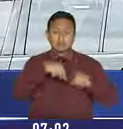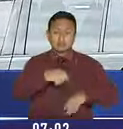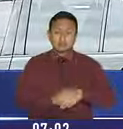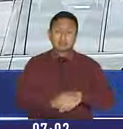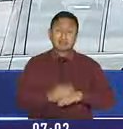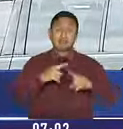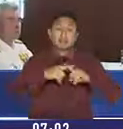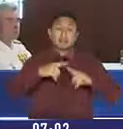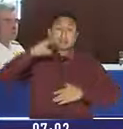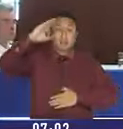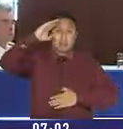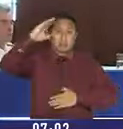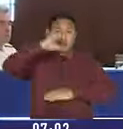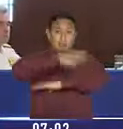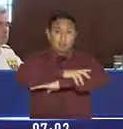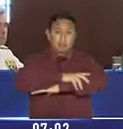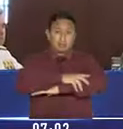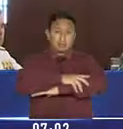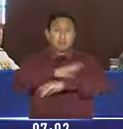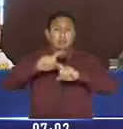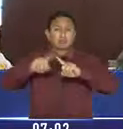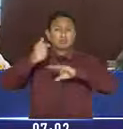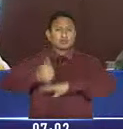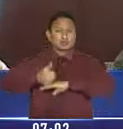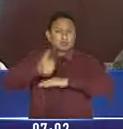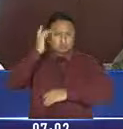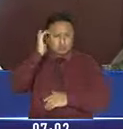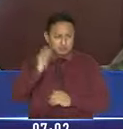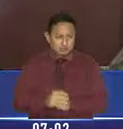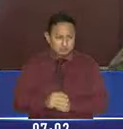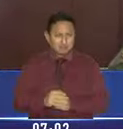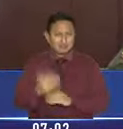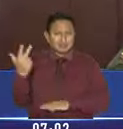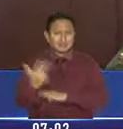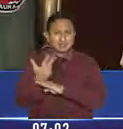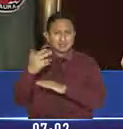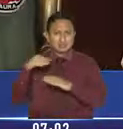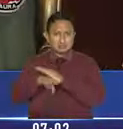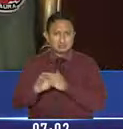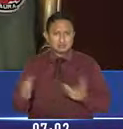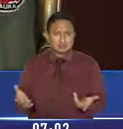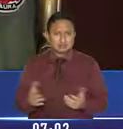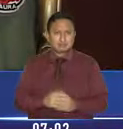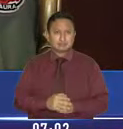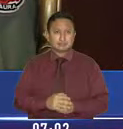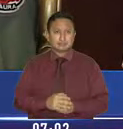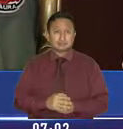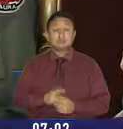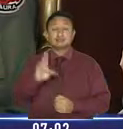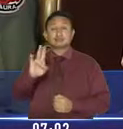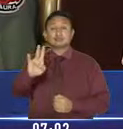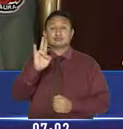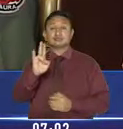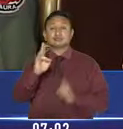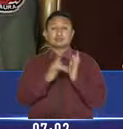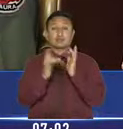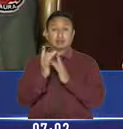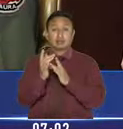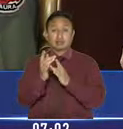las autoridades es su tercer y último ingreso. Quiero recalcar que el 7 de abril no cumplió los procedimientos de